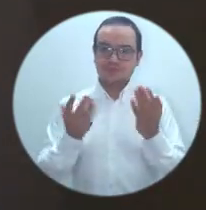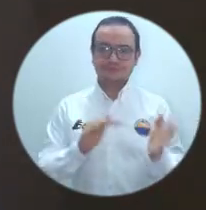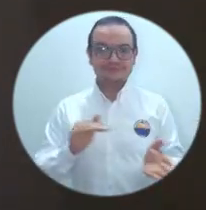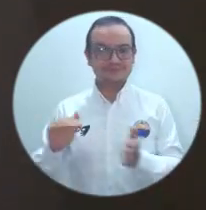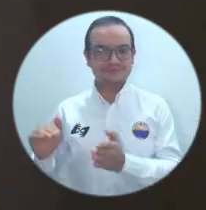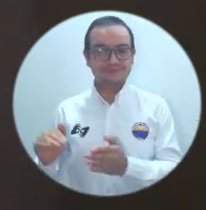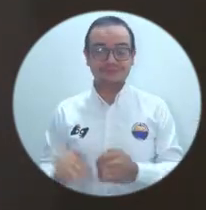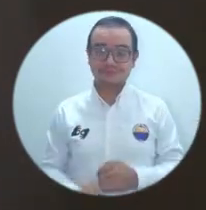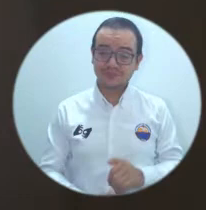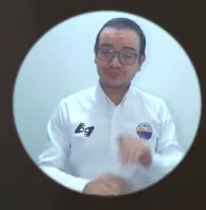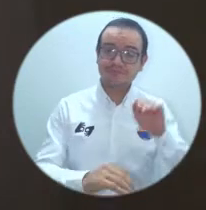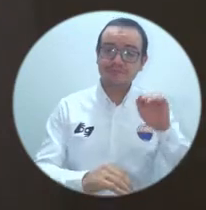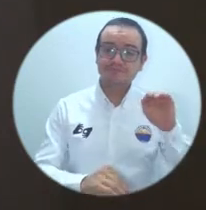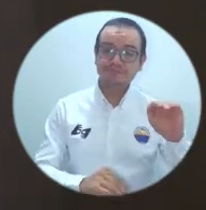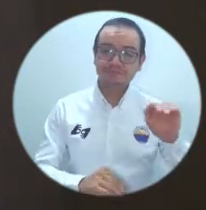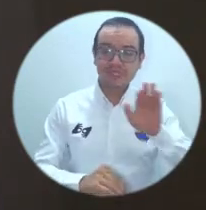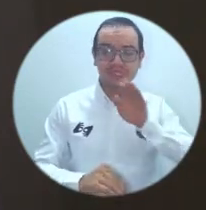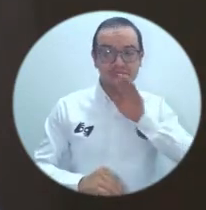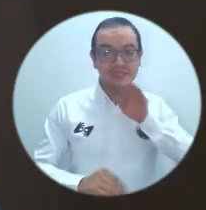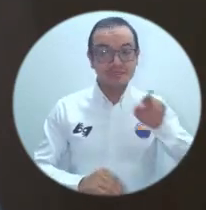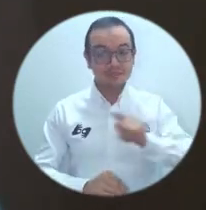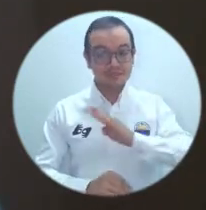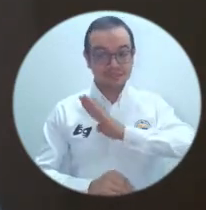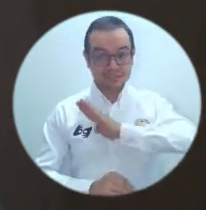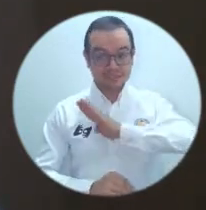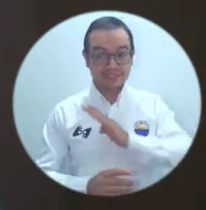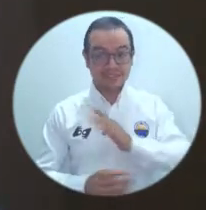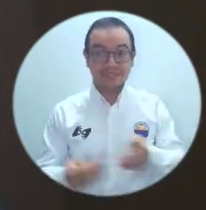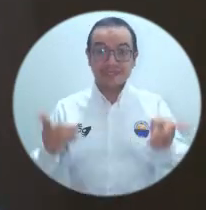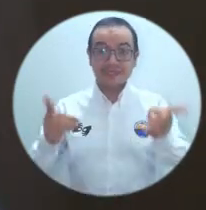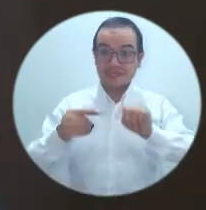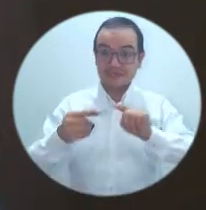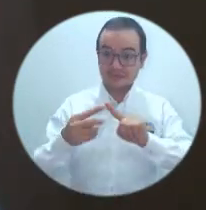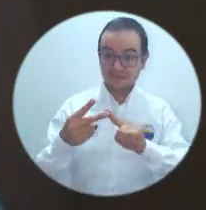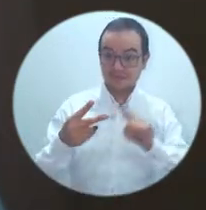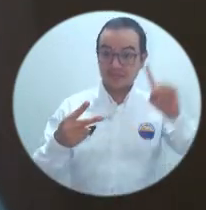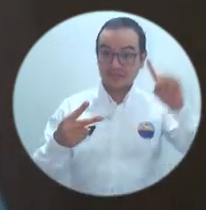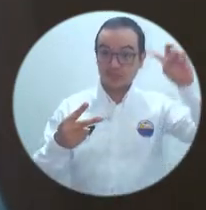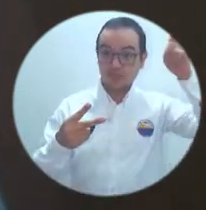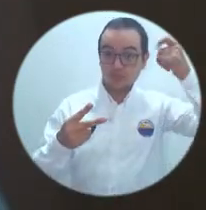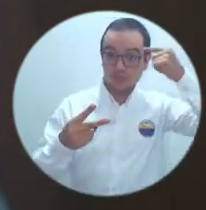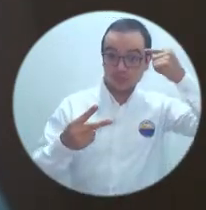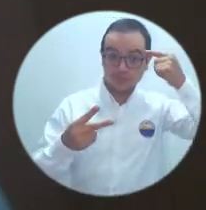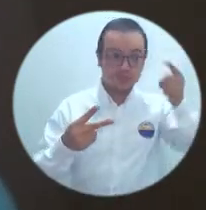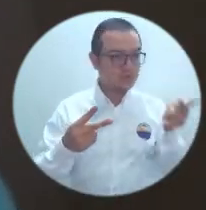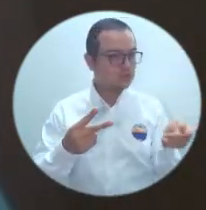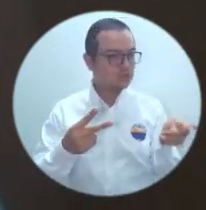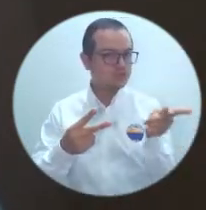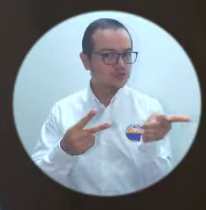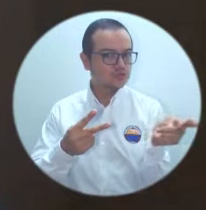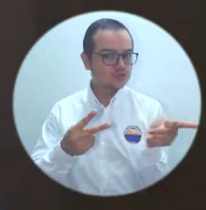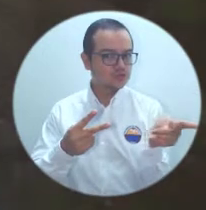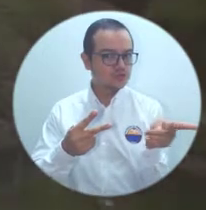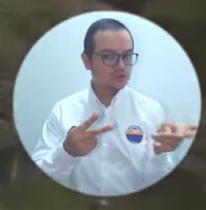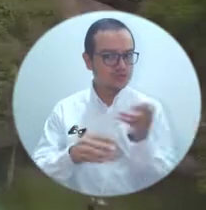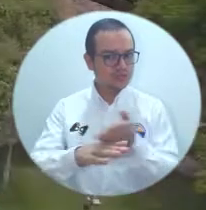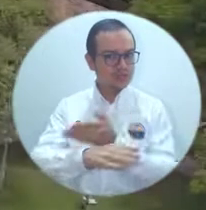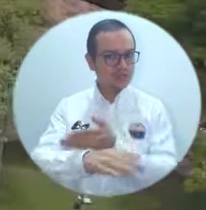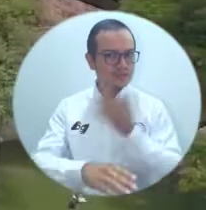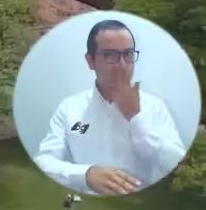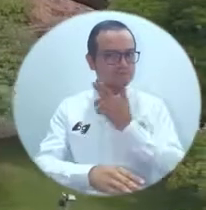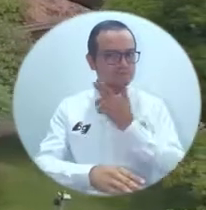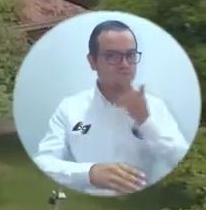sueño se concrete. Quiero hacer un llamado a la alcaldesa y al gobernador para que cumplan